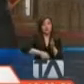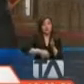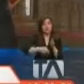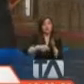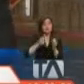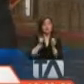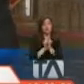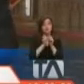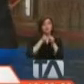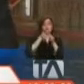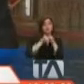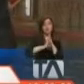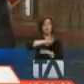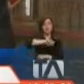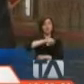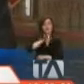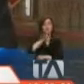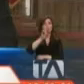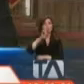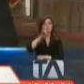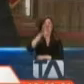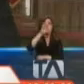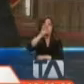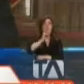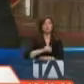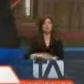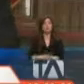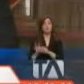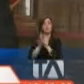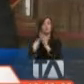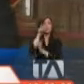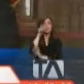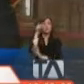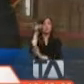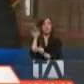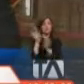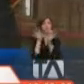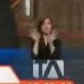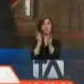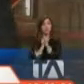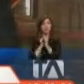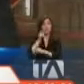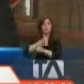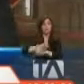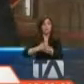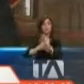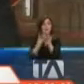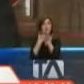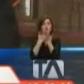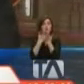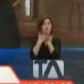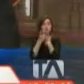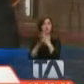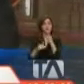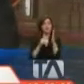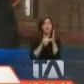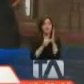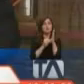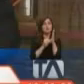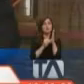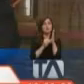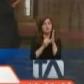Jurado de acoger o no el pedido del fiscal general y dictaminar prisión preventiva en contra de